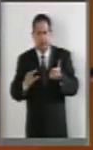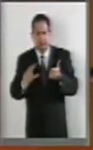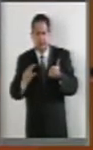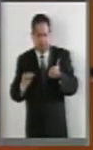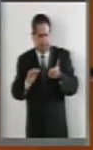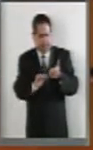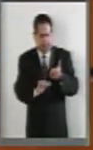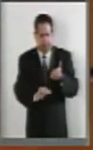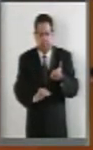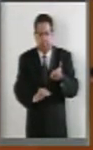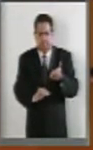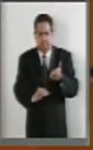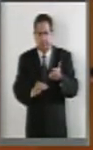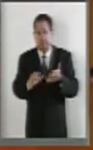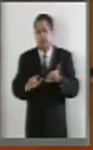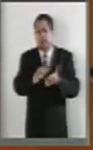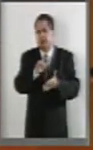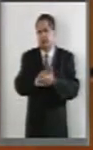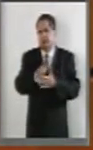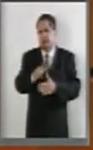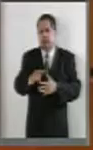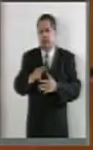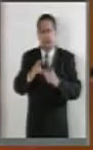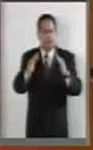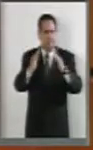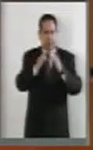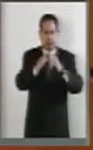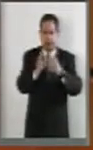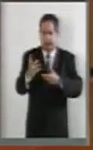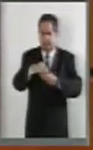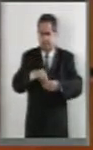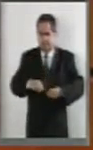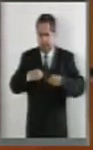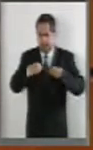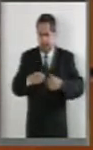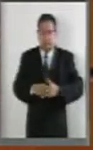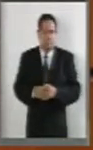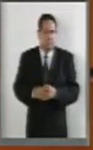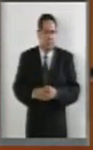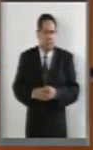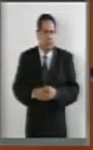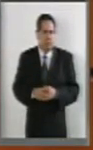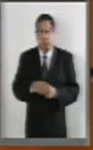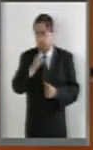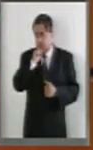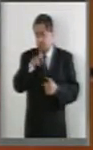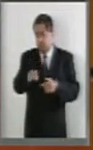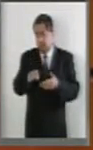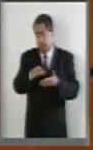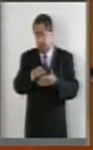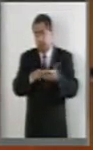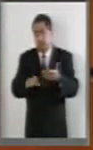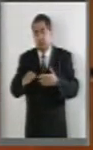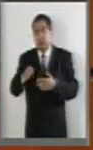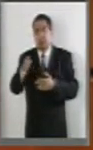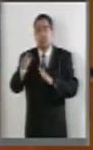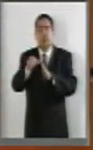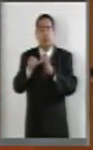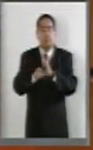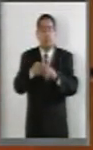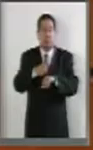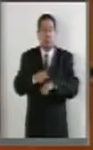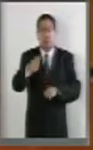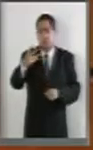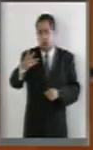de la ley de vivienda, así también como lo señala el propio artículo